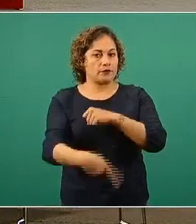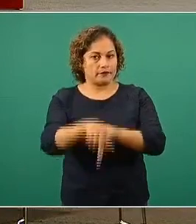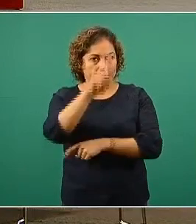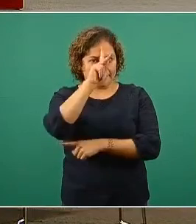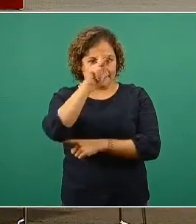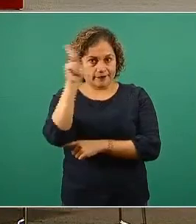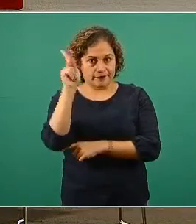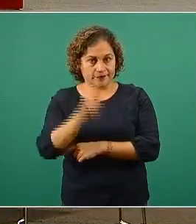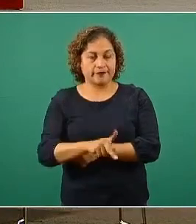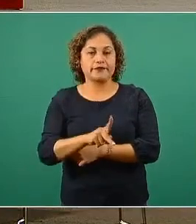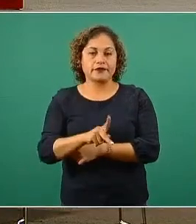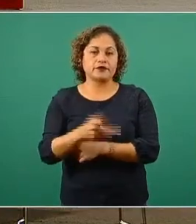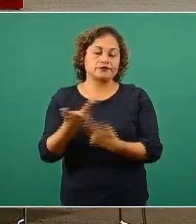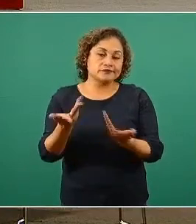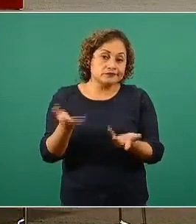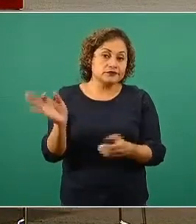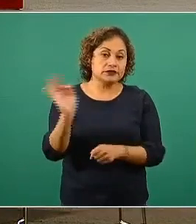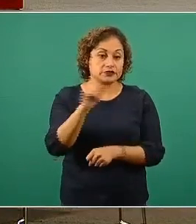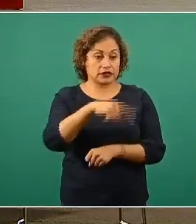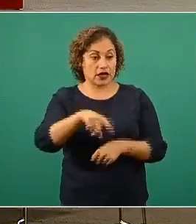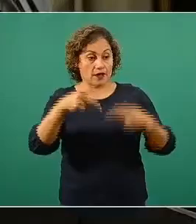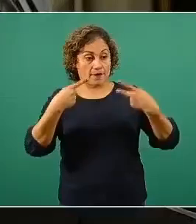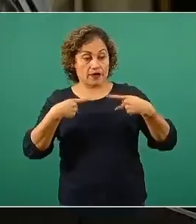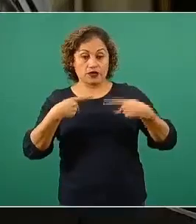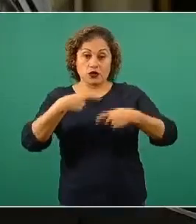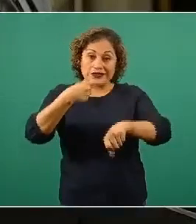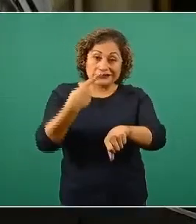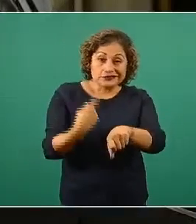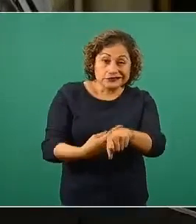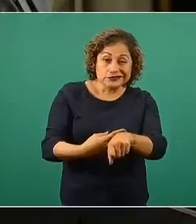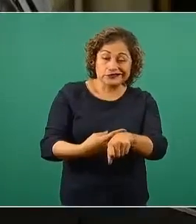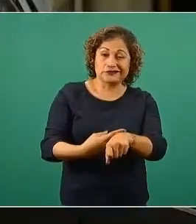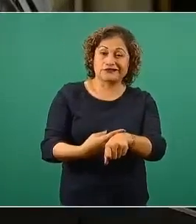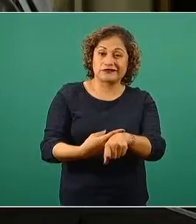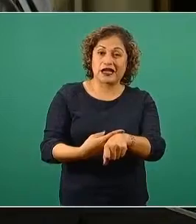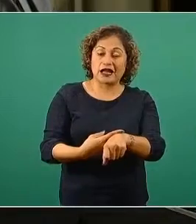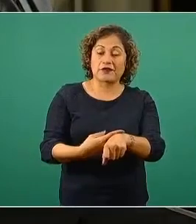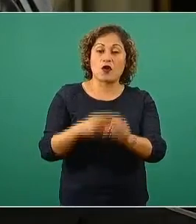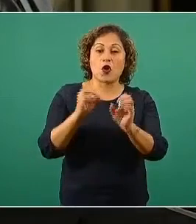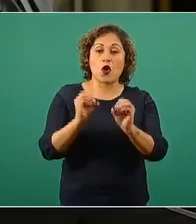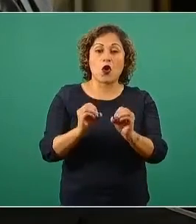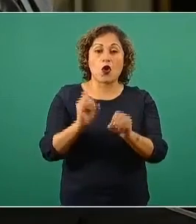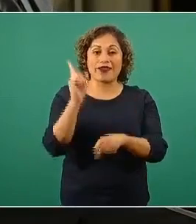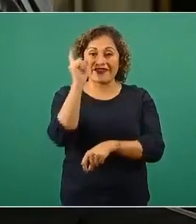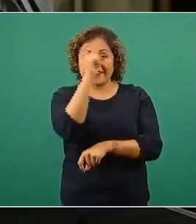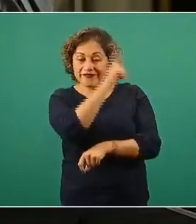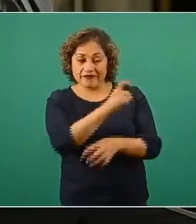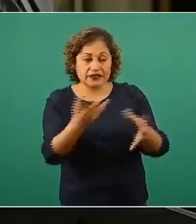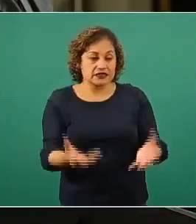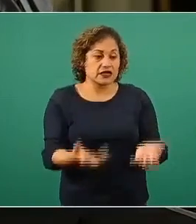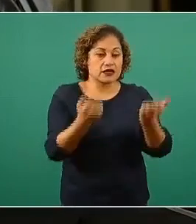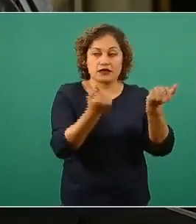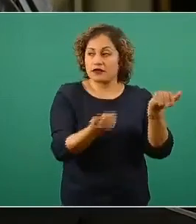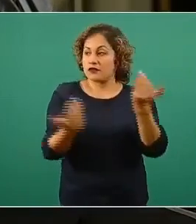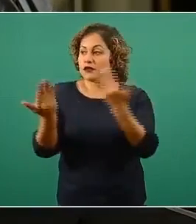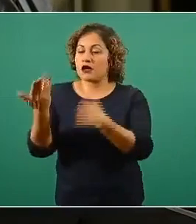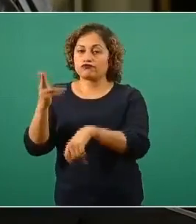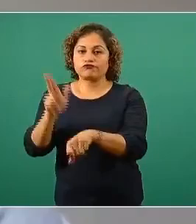personas puedan o enfermar o puedan tener mayores dificultades de acceso para los servicios de